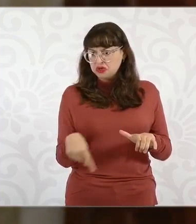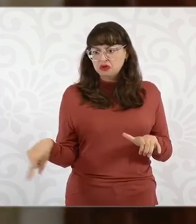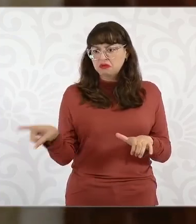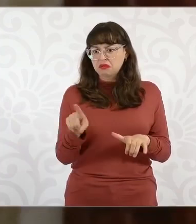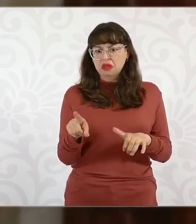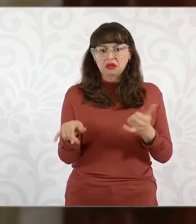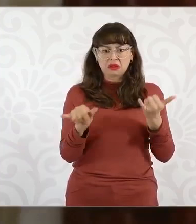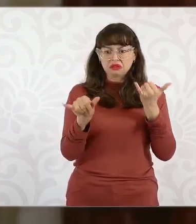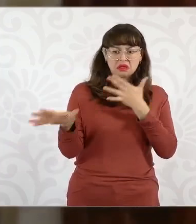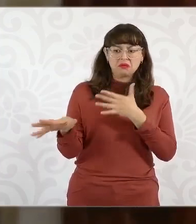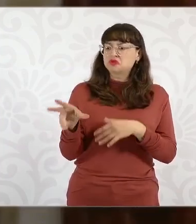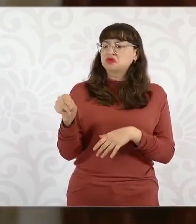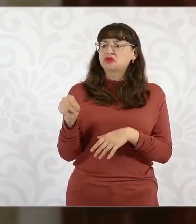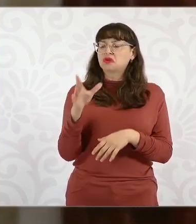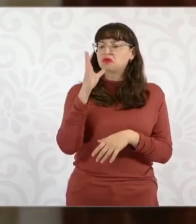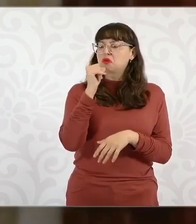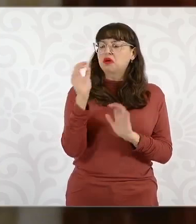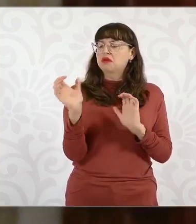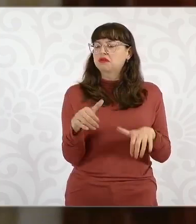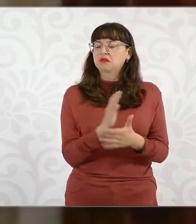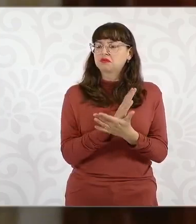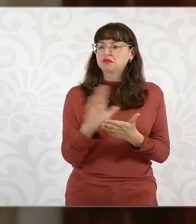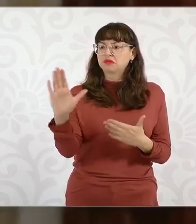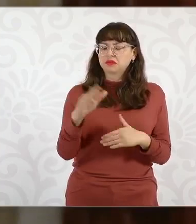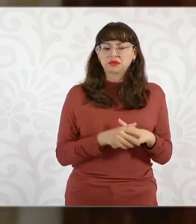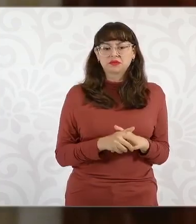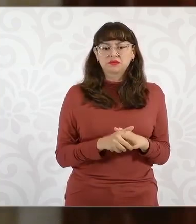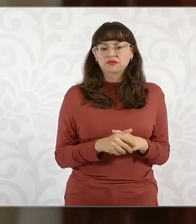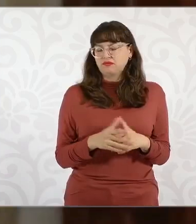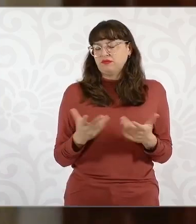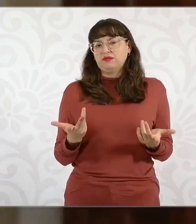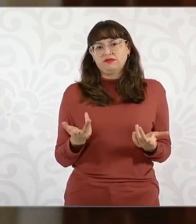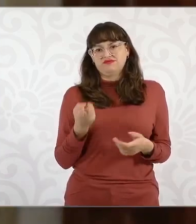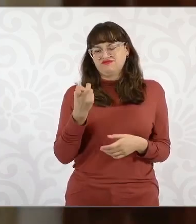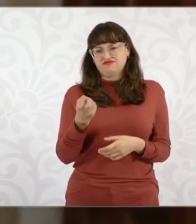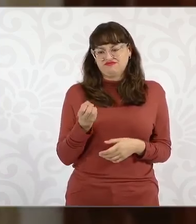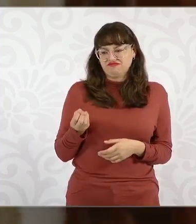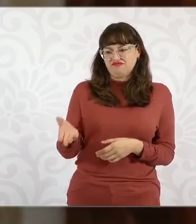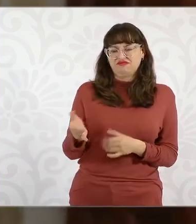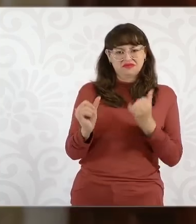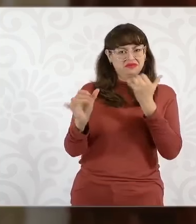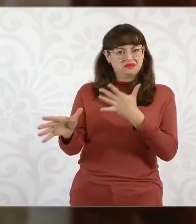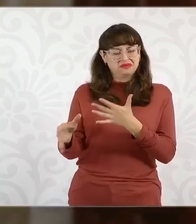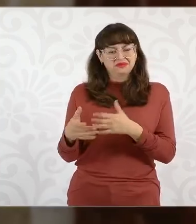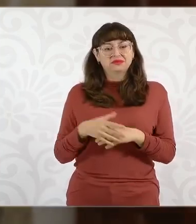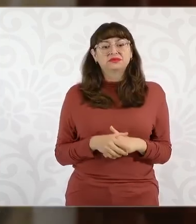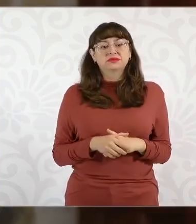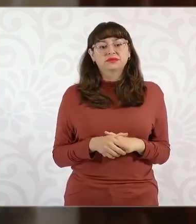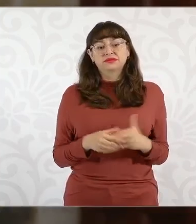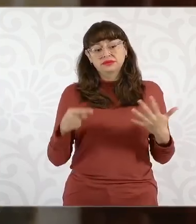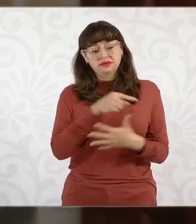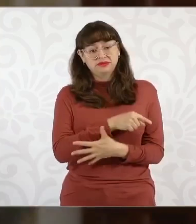¿no? Que los tramposos no van a entrar a la escuela o a estudiar licenciaturas o ingenierías. Y